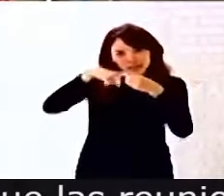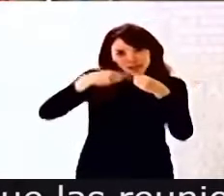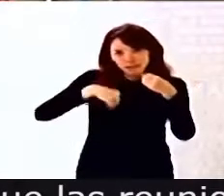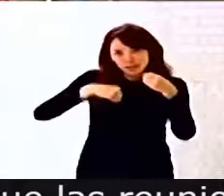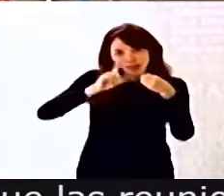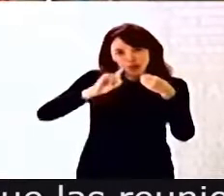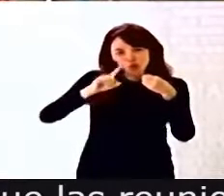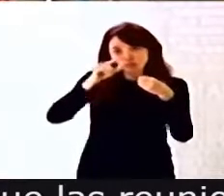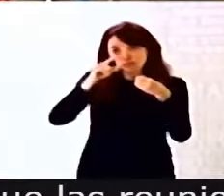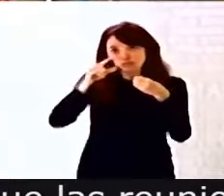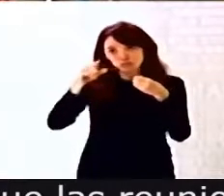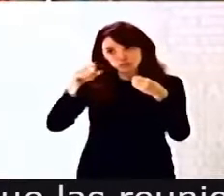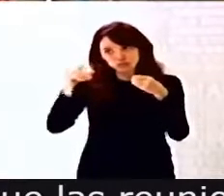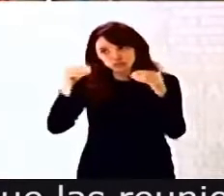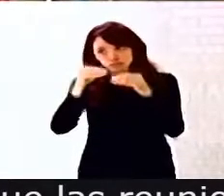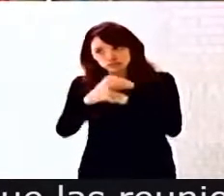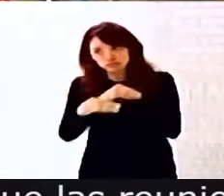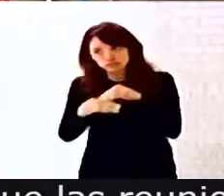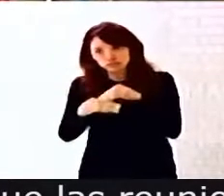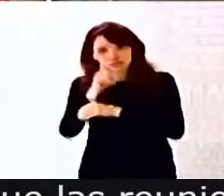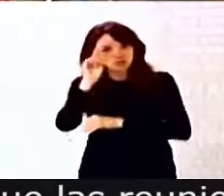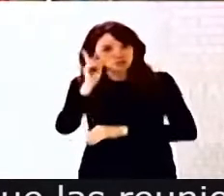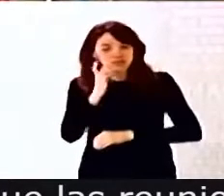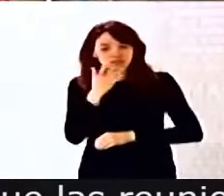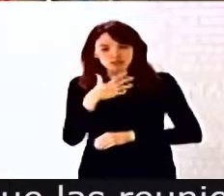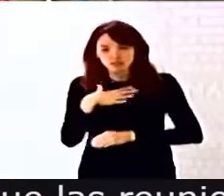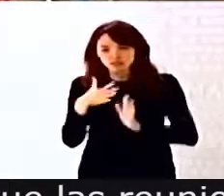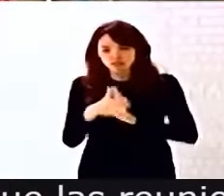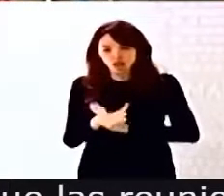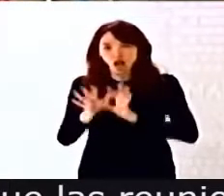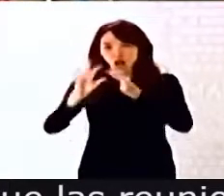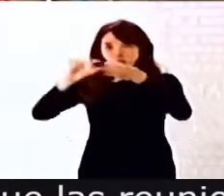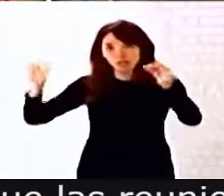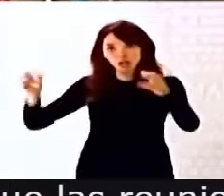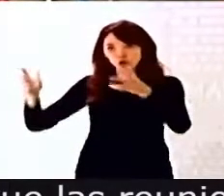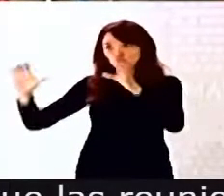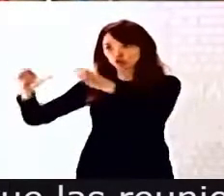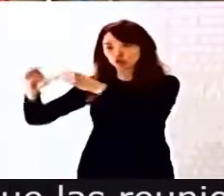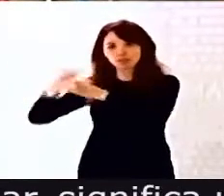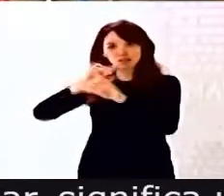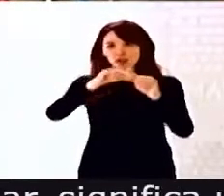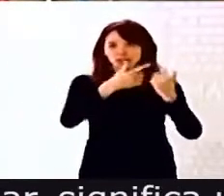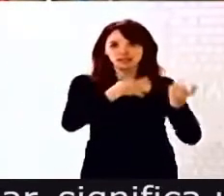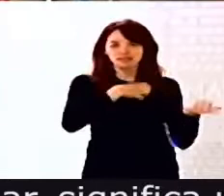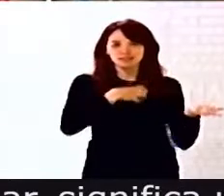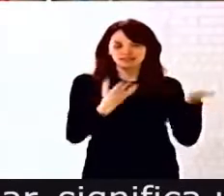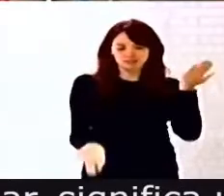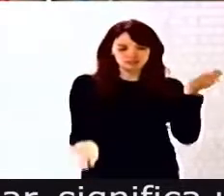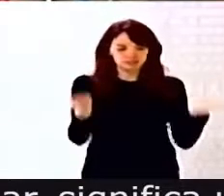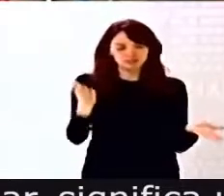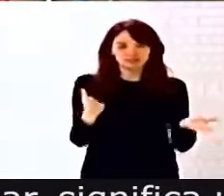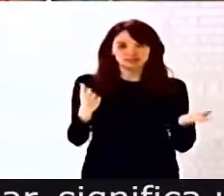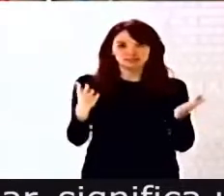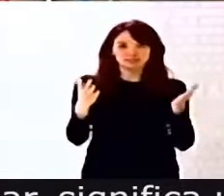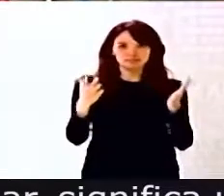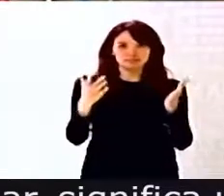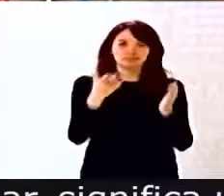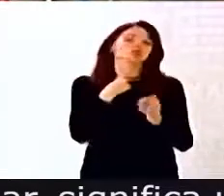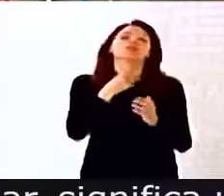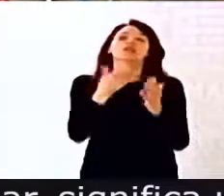si es así. No sé si significa que podemos reunirnos amigos, pero no podemos reunirnos familia. Me gustaría que me aclarara eso y, en segundo